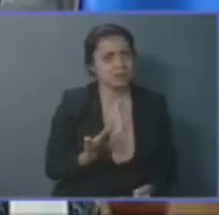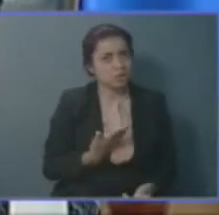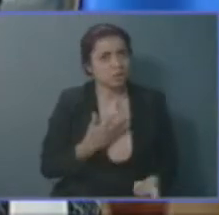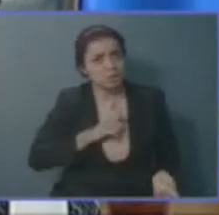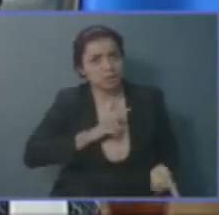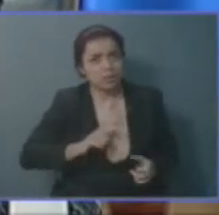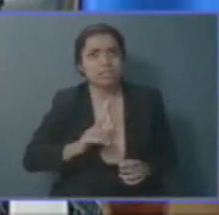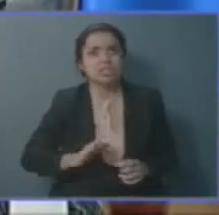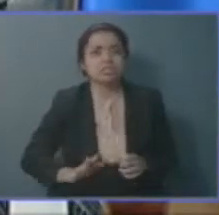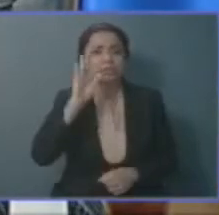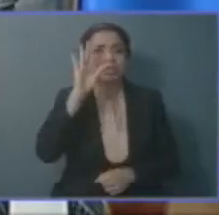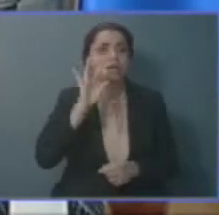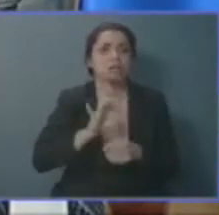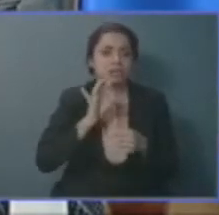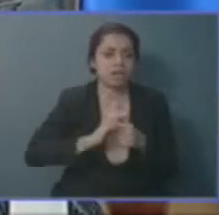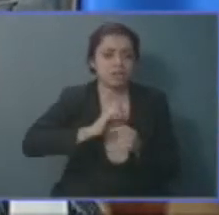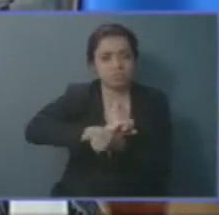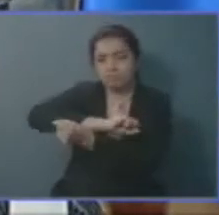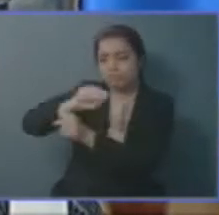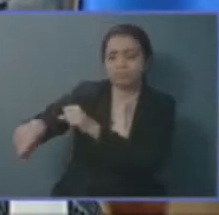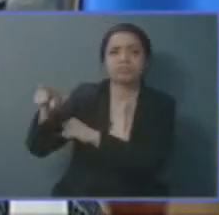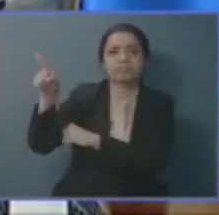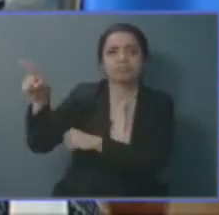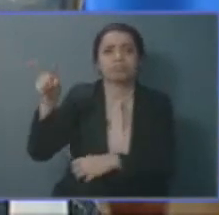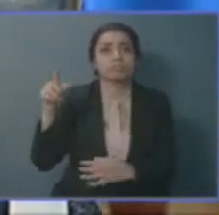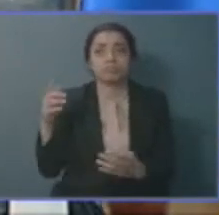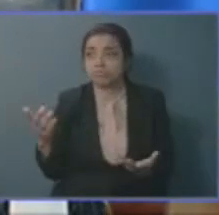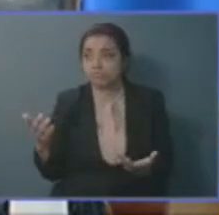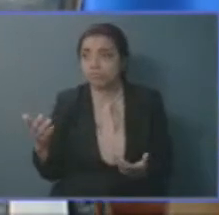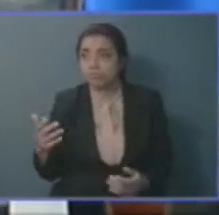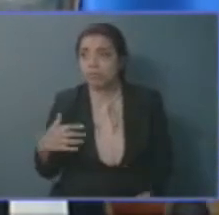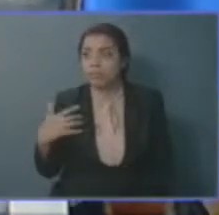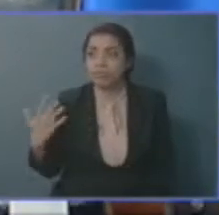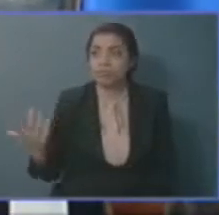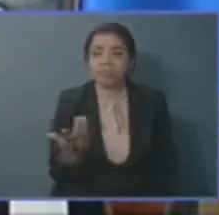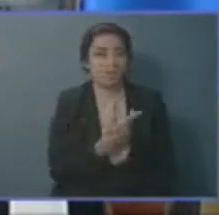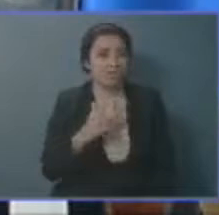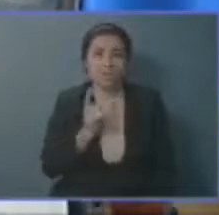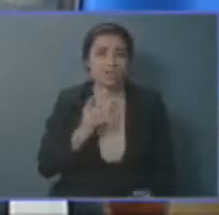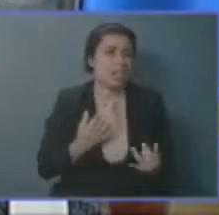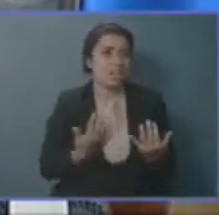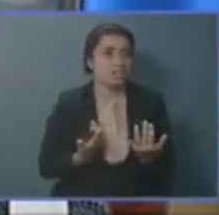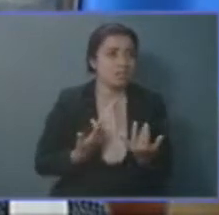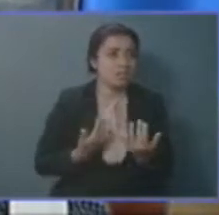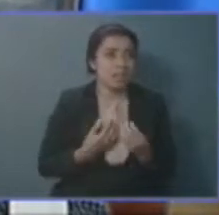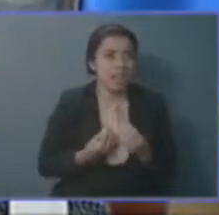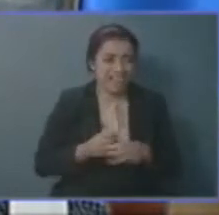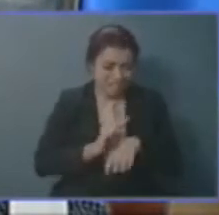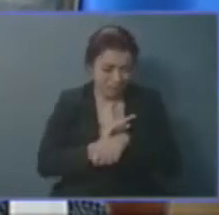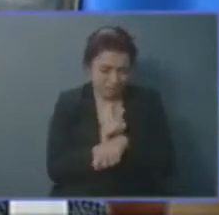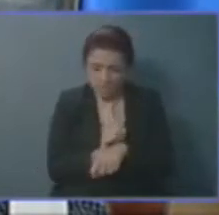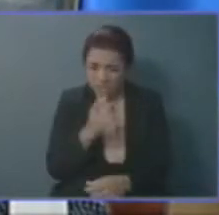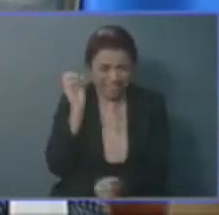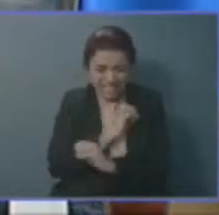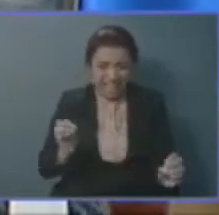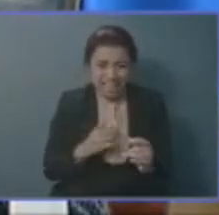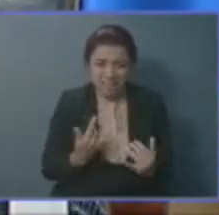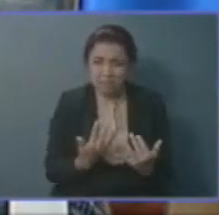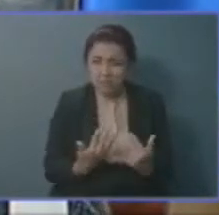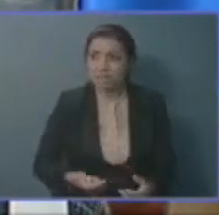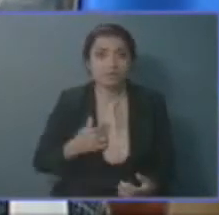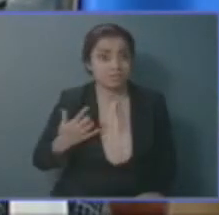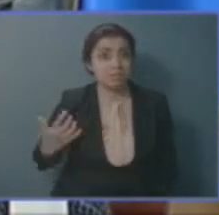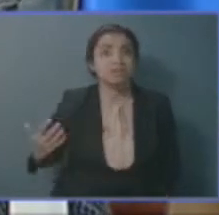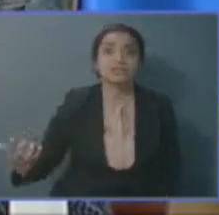el veto como Partido Demócrata Cristiano. No debemos dejar pasar ni un minuto, de ser posible, si está en